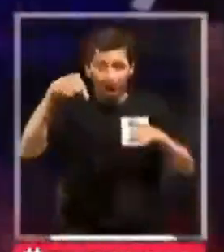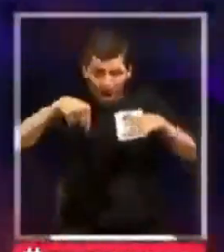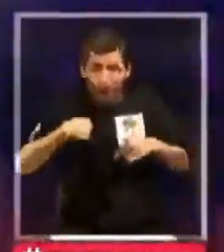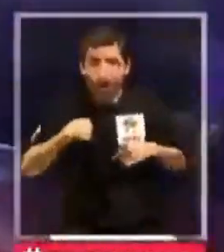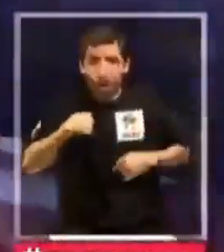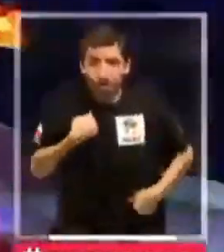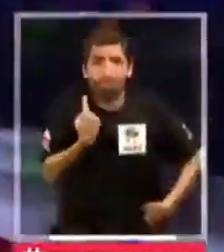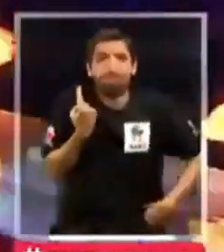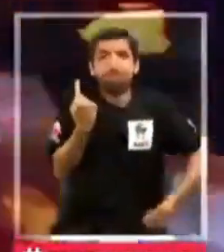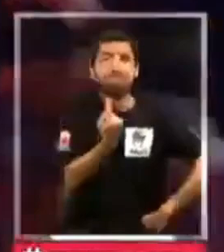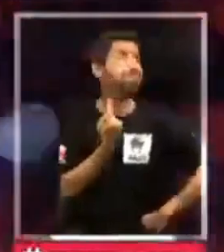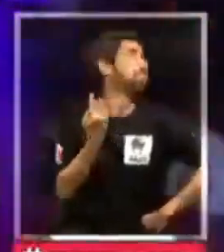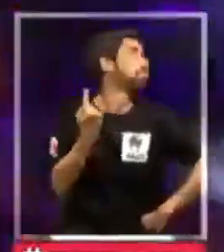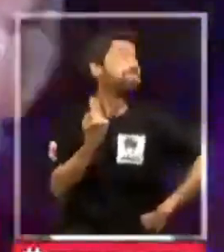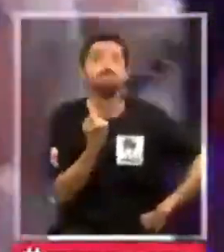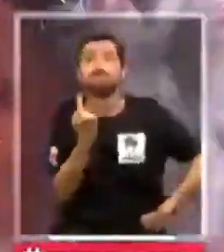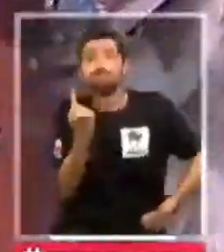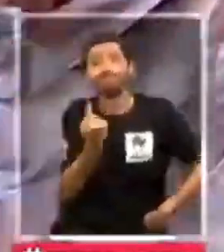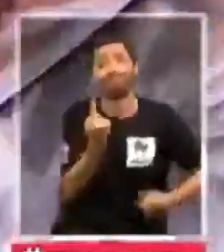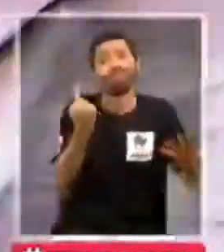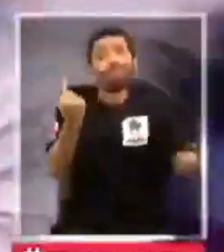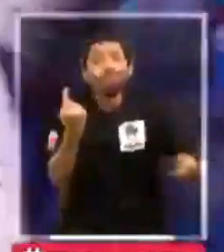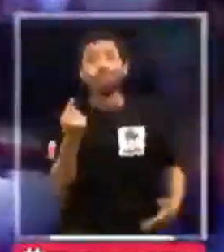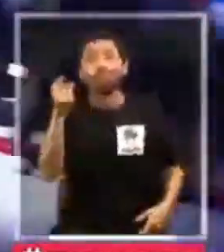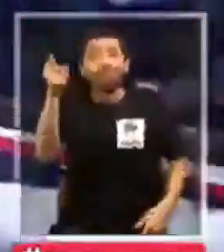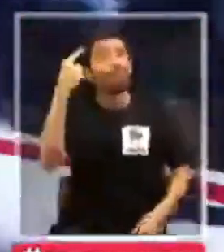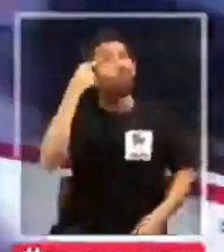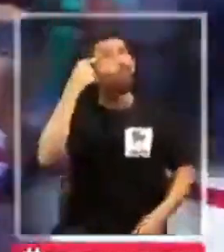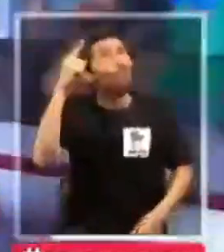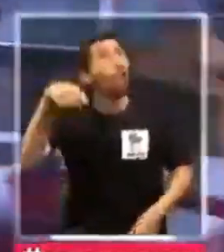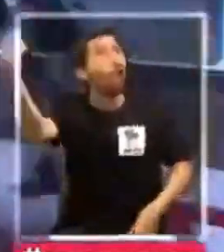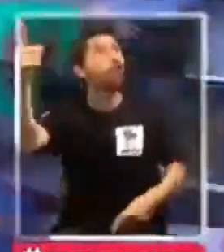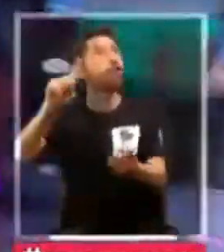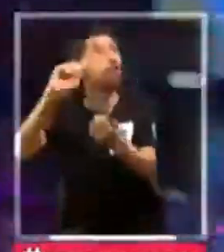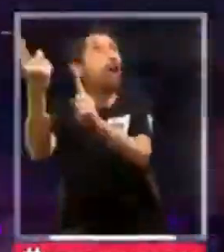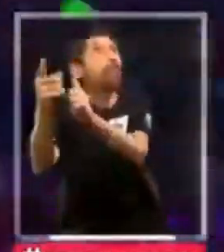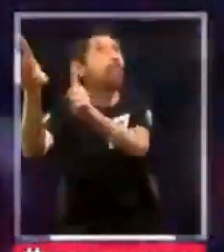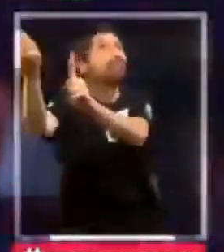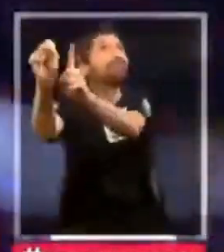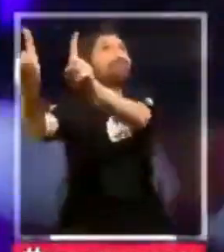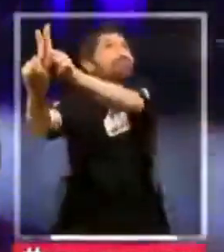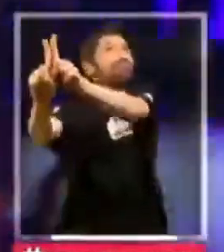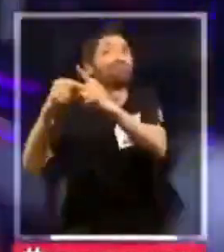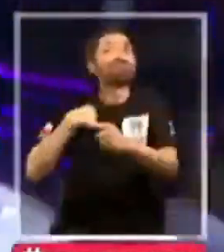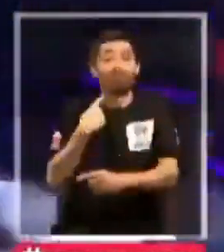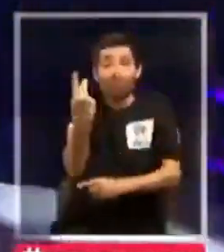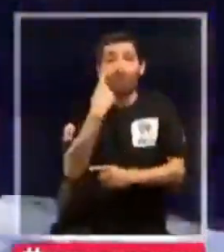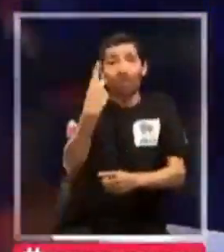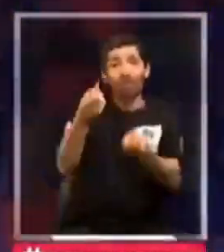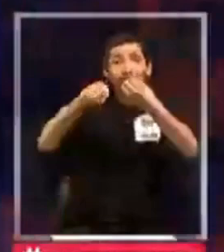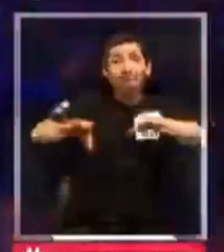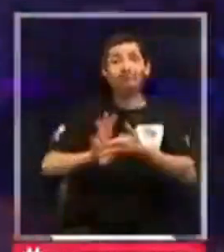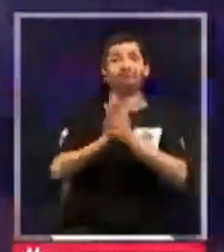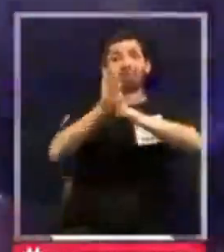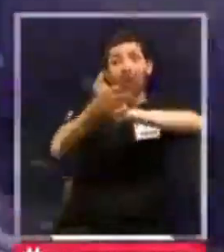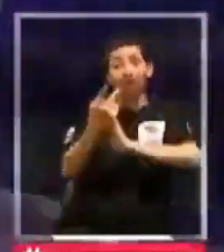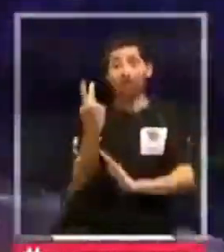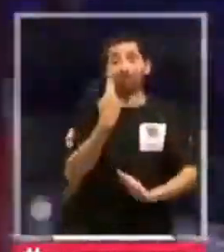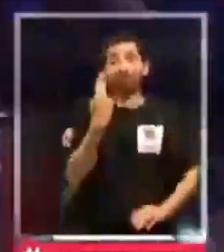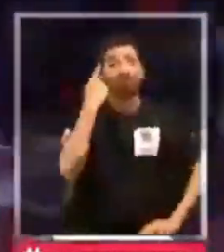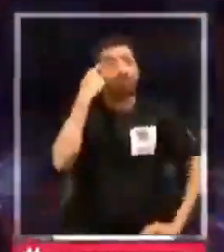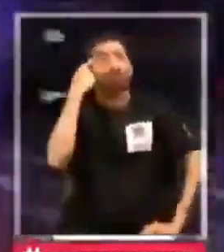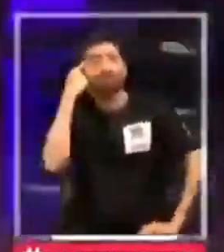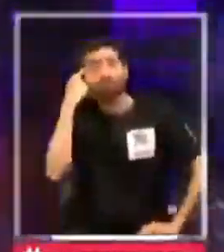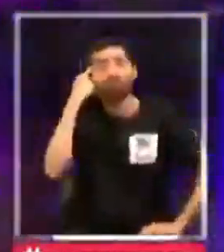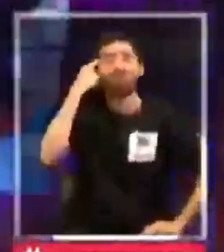estoy ultra solo pensando en que me cambiaste por otro. Pensando en cómo lo perdimos todo. Pensando en cómo lo perdimos